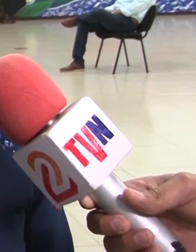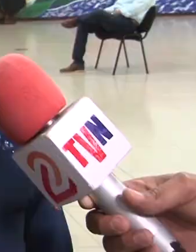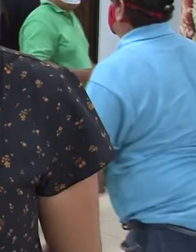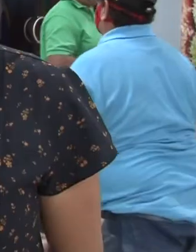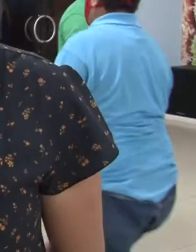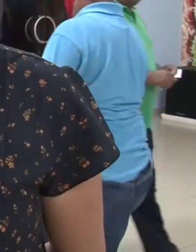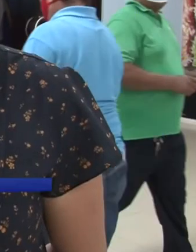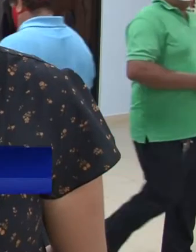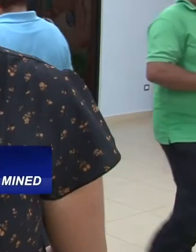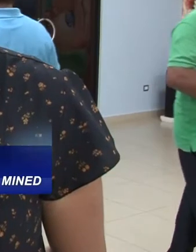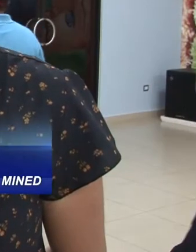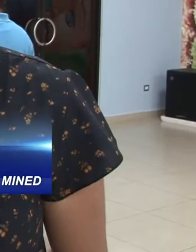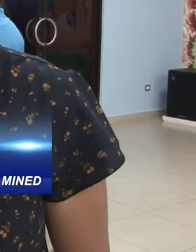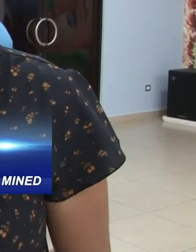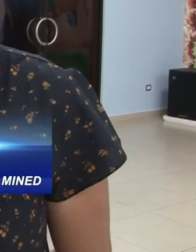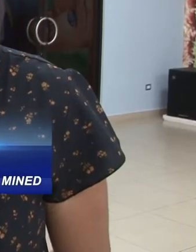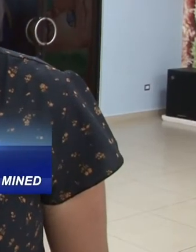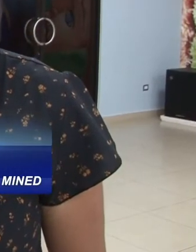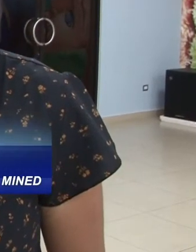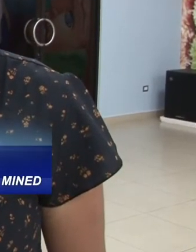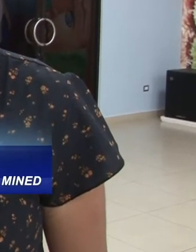nos ha fallado. Este salario, pues la verdad que